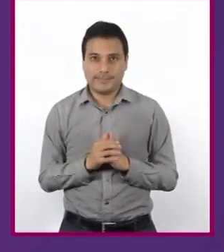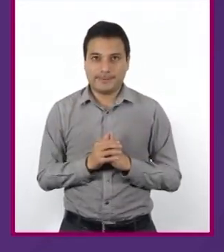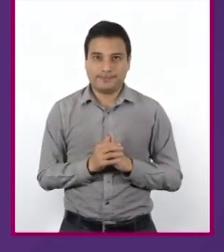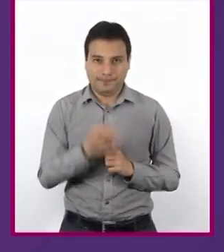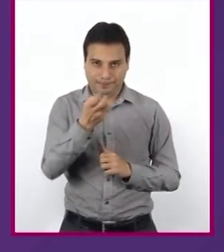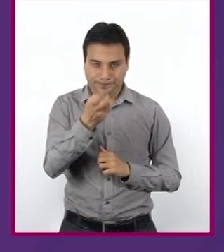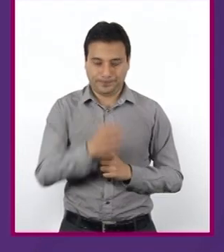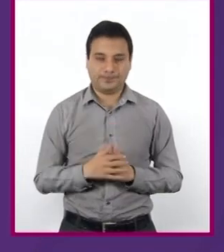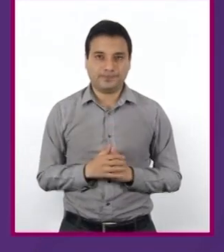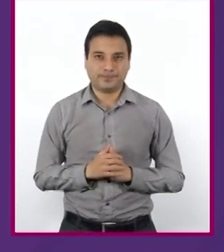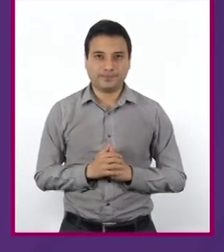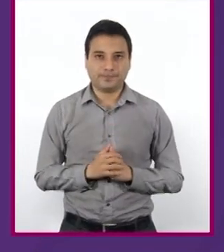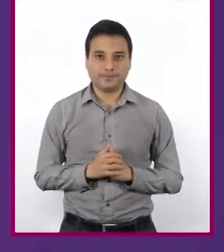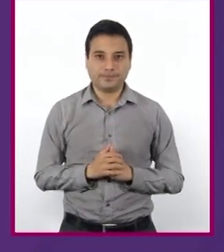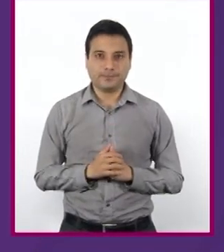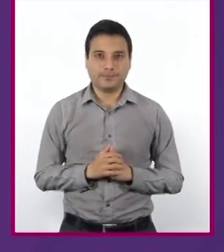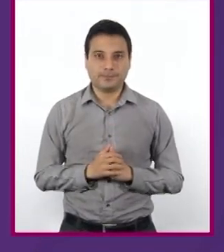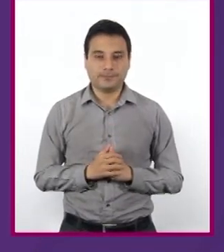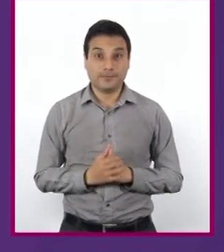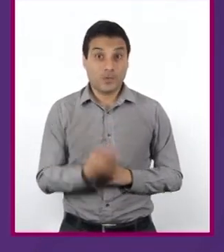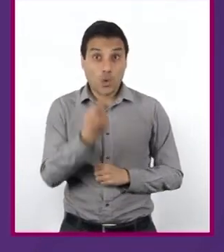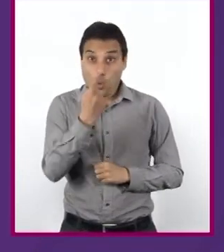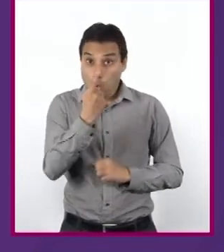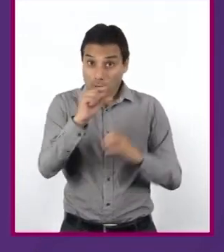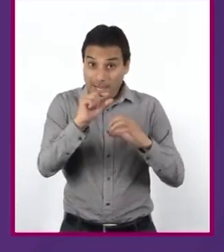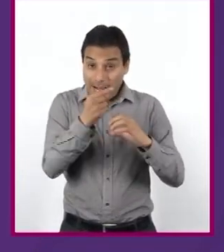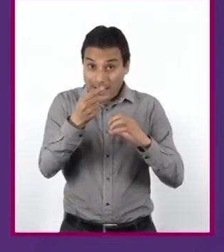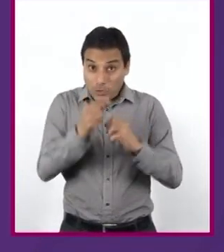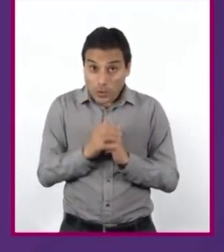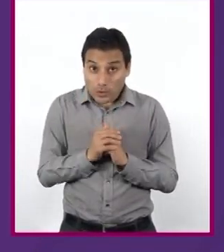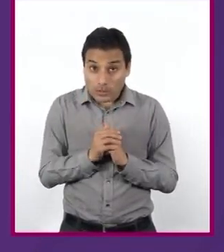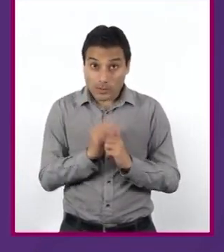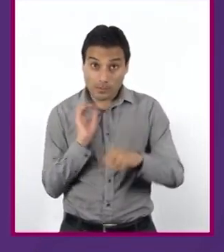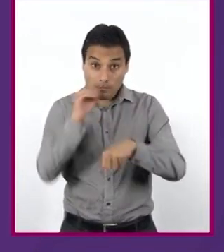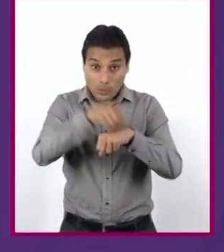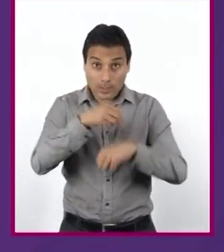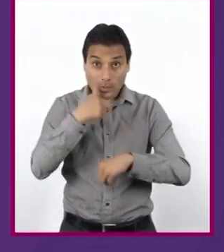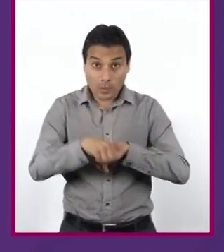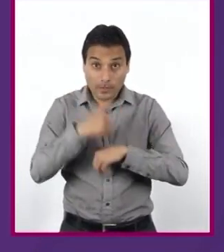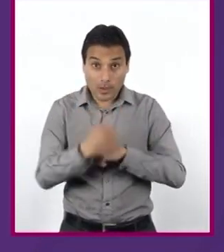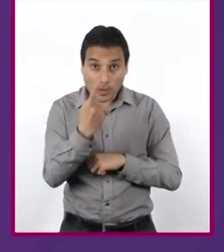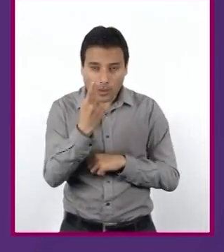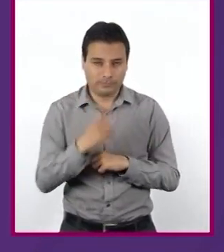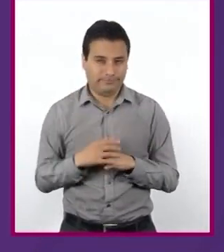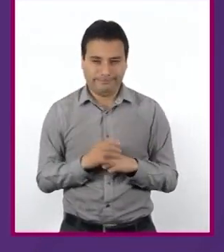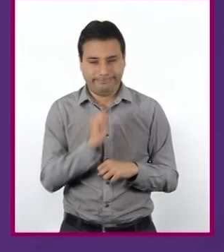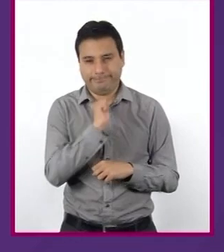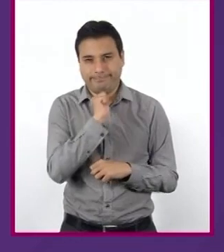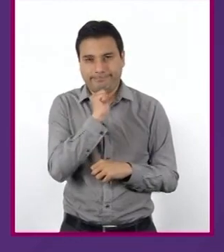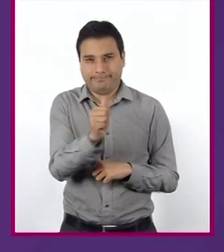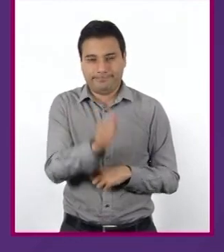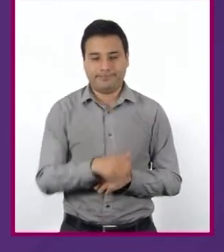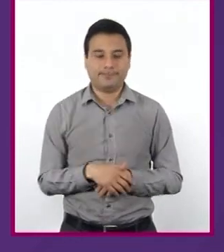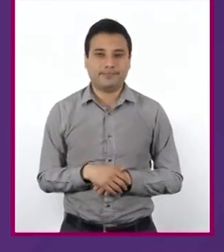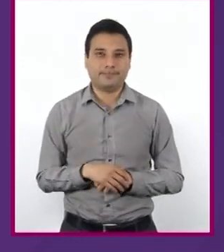aceptados. Si se trata de un solo electrón, no se escribe el número.